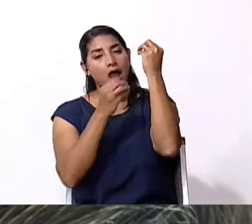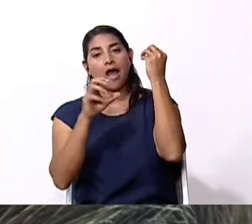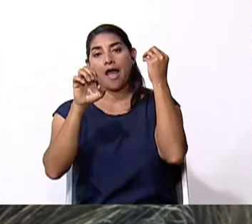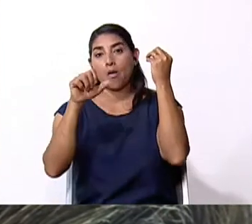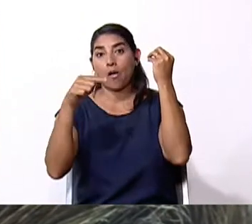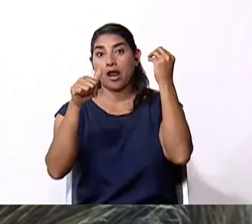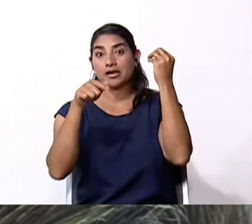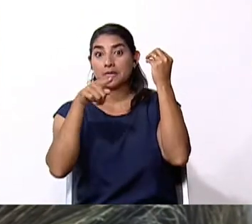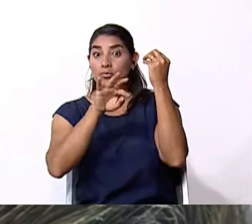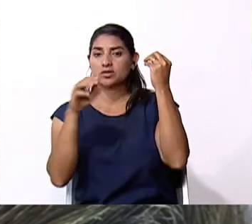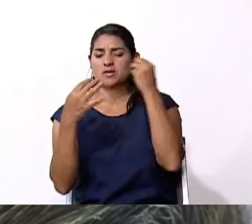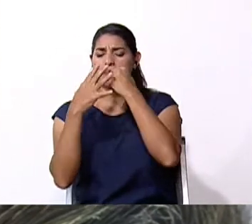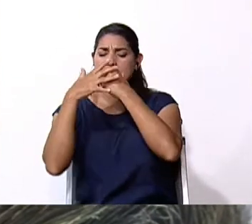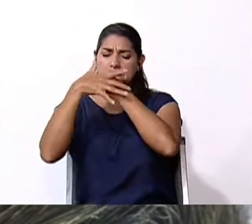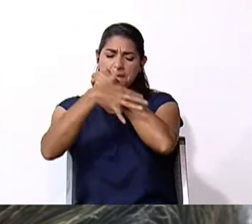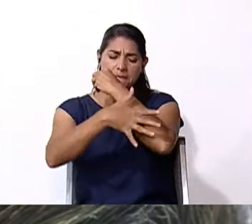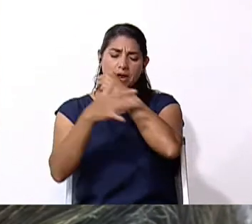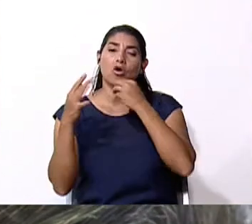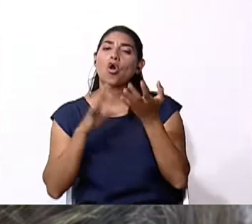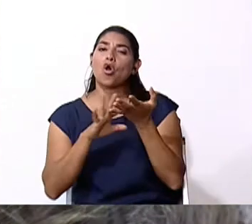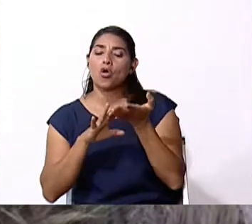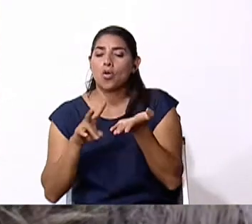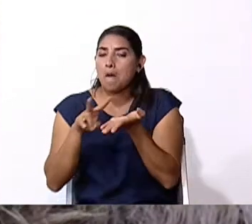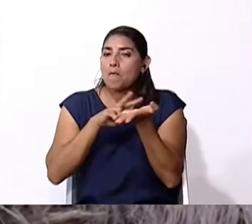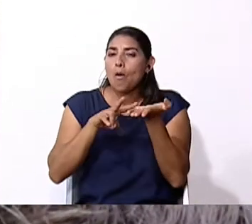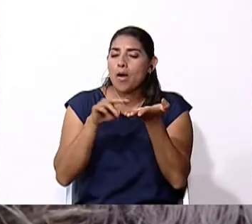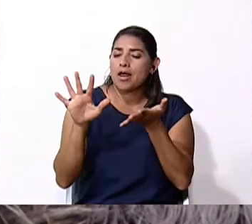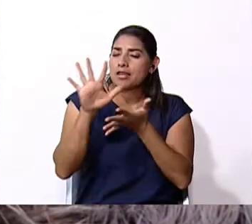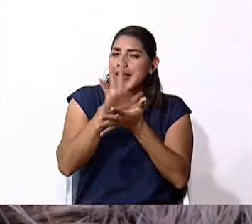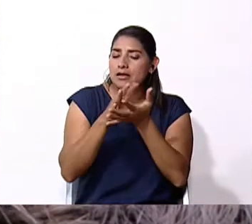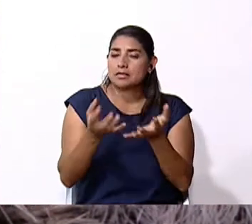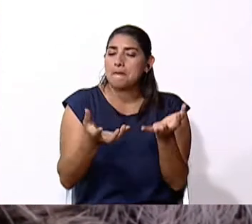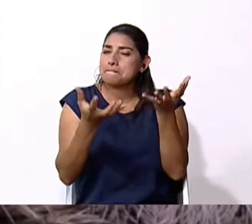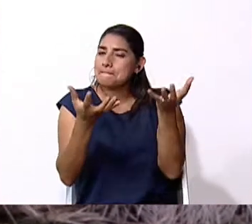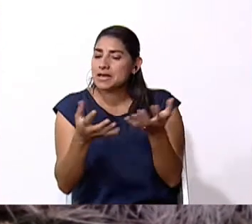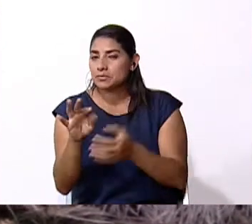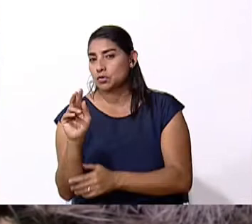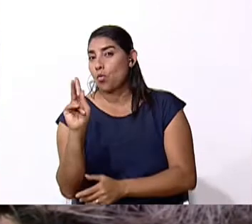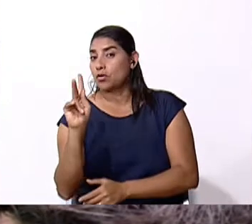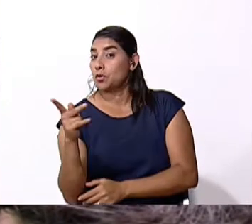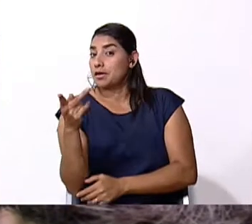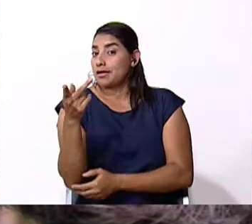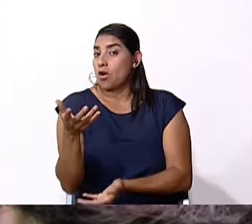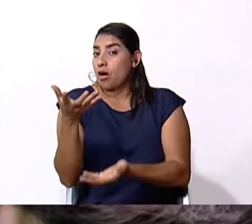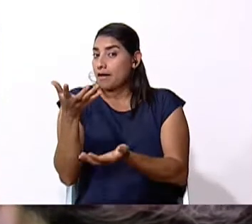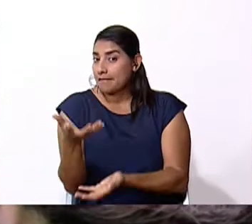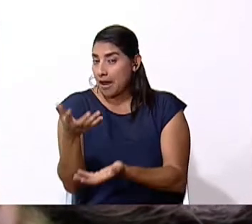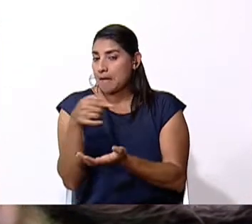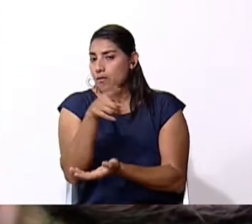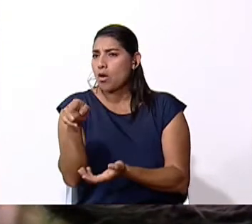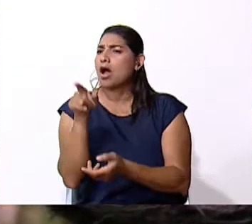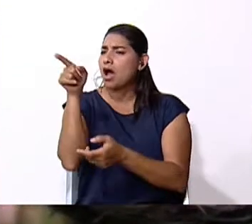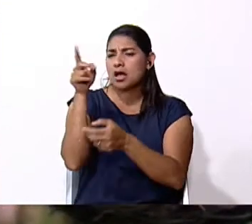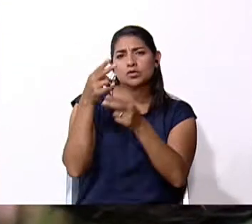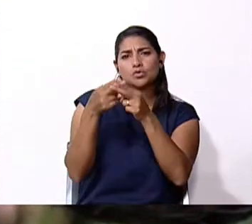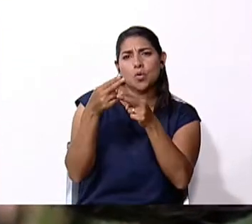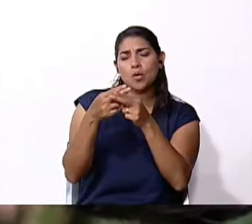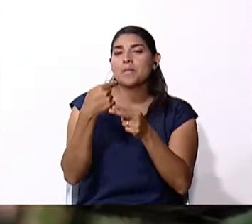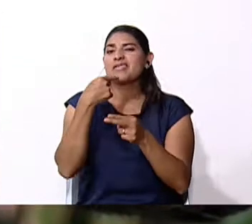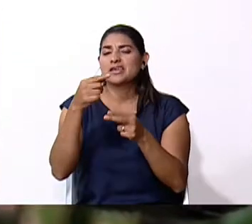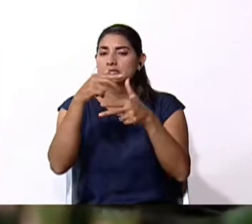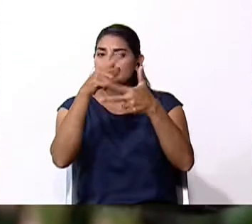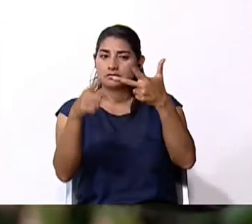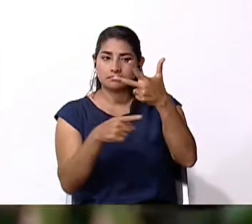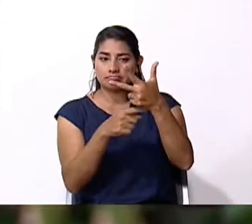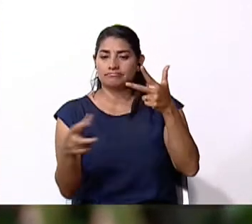son animales peludos de color verde grisáceo. Pesan poco más de 4 kilogramos. Como indica su nombre, poseen 3